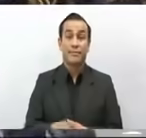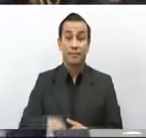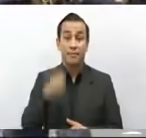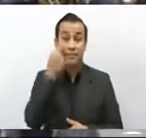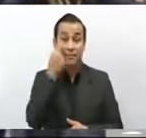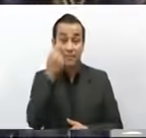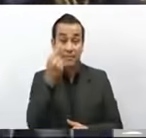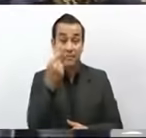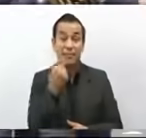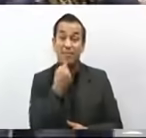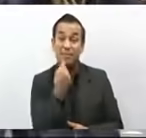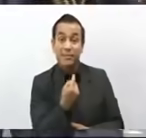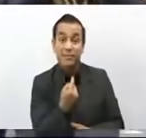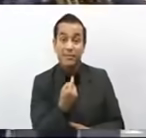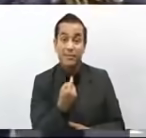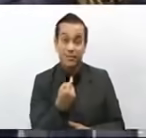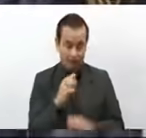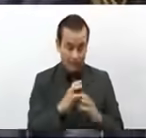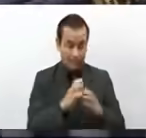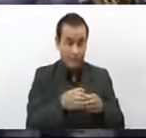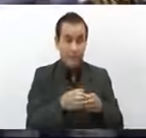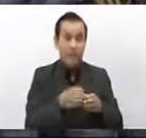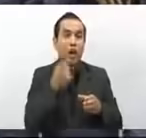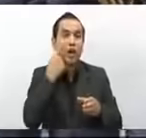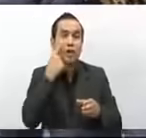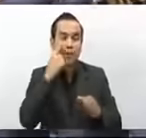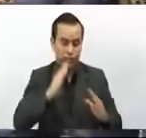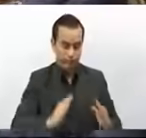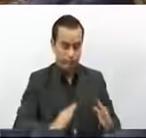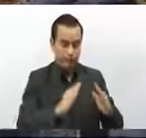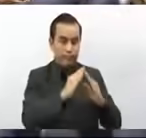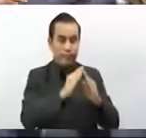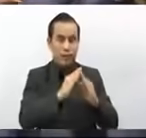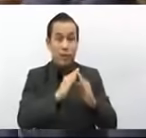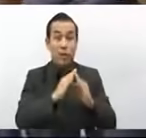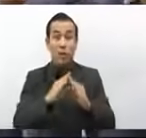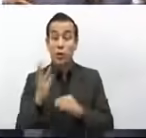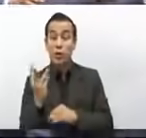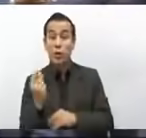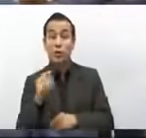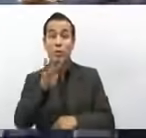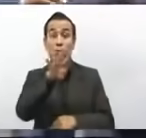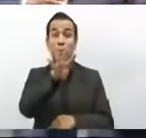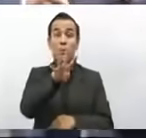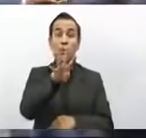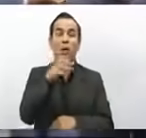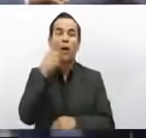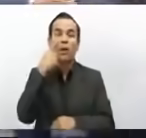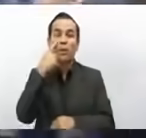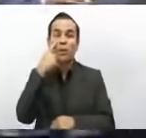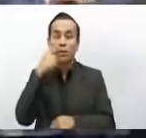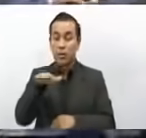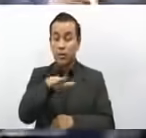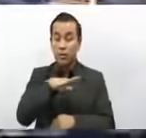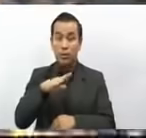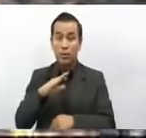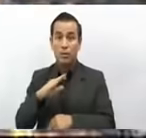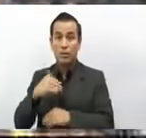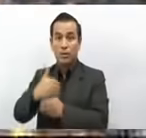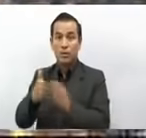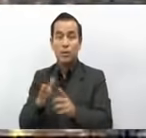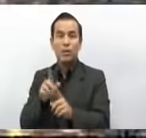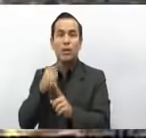Observemos en estos momentos a los comandos de montaña del destacamento militar número 4 con sede en el municipio de